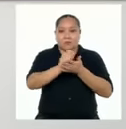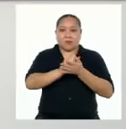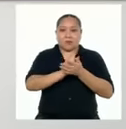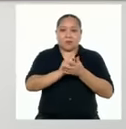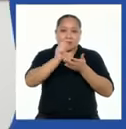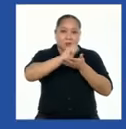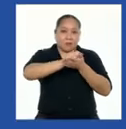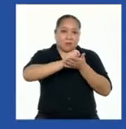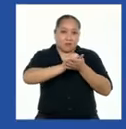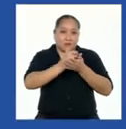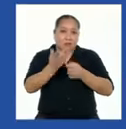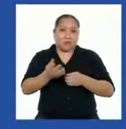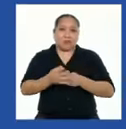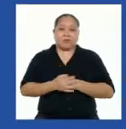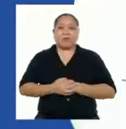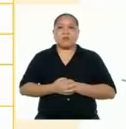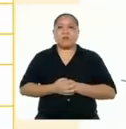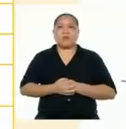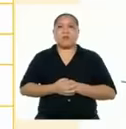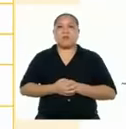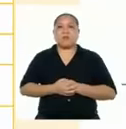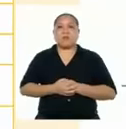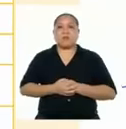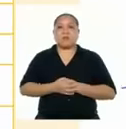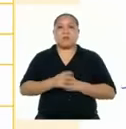ser escrito.